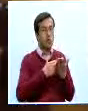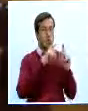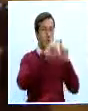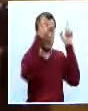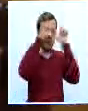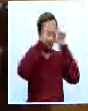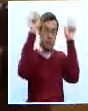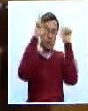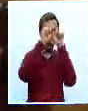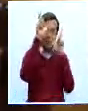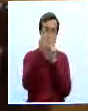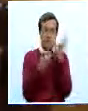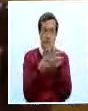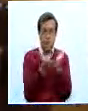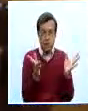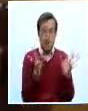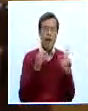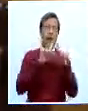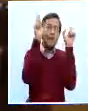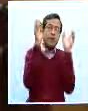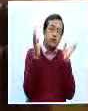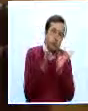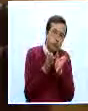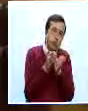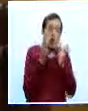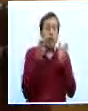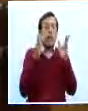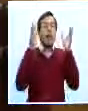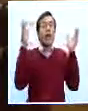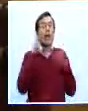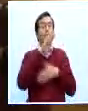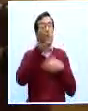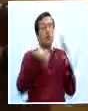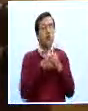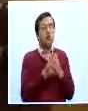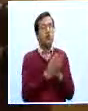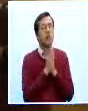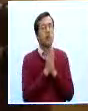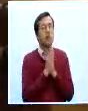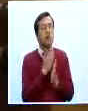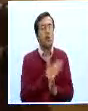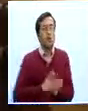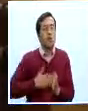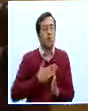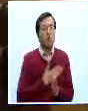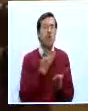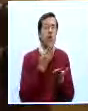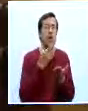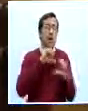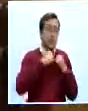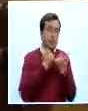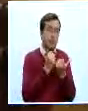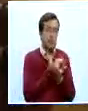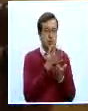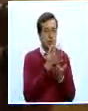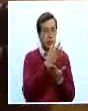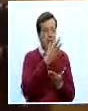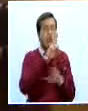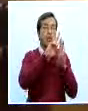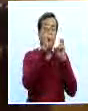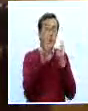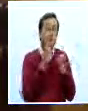representantes de la micro de la pequeña de la mediana y gran empresa solicitaron analizar al gobierno nacional el tema de la